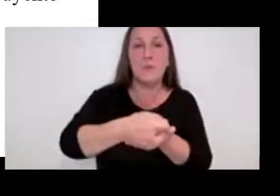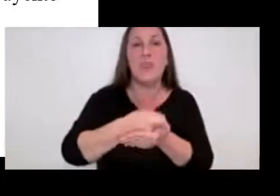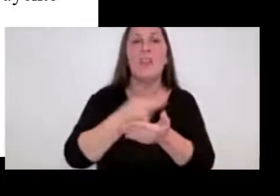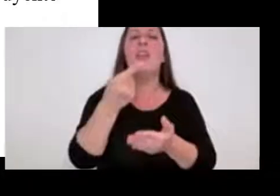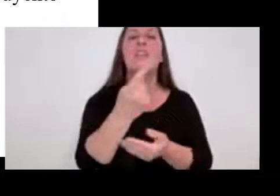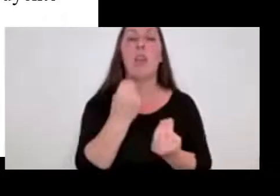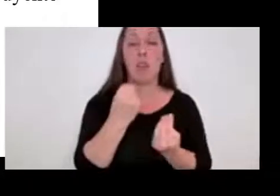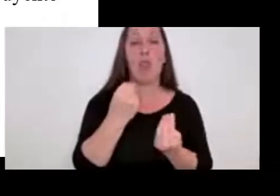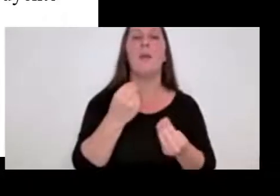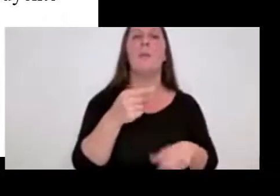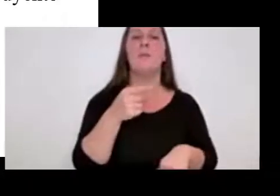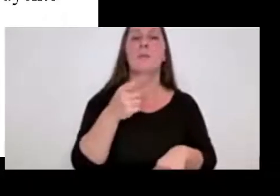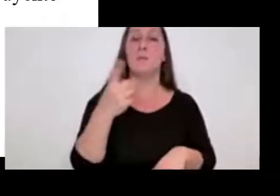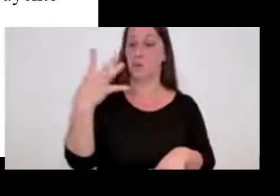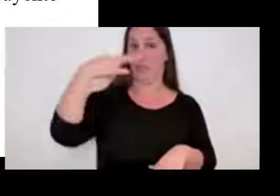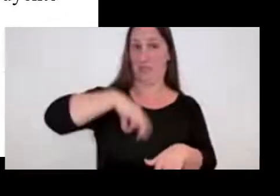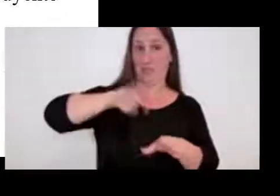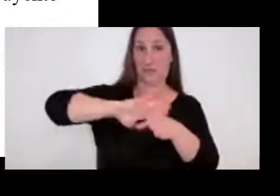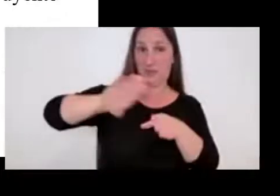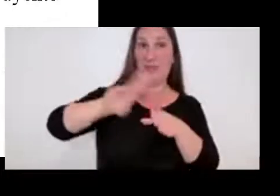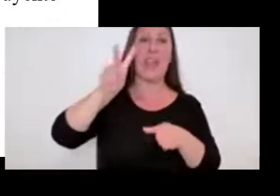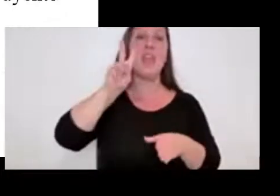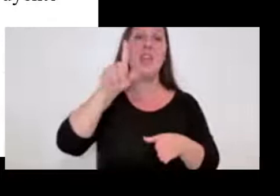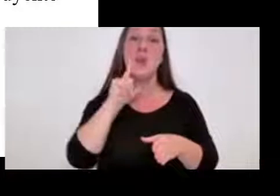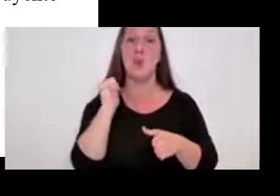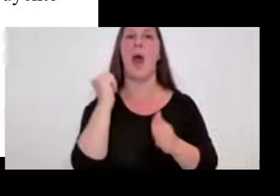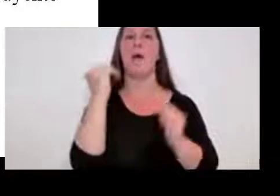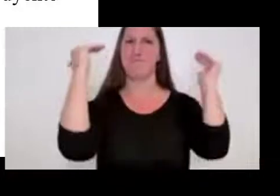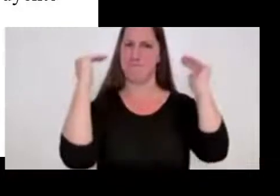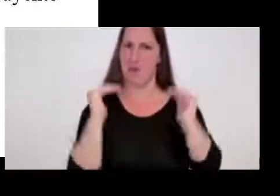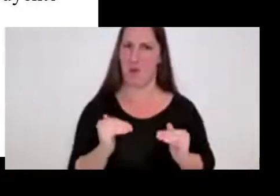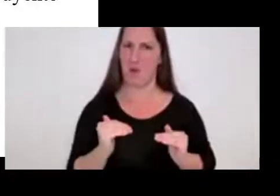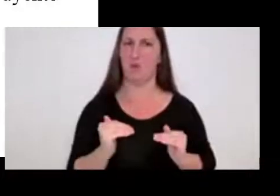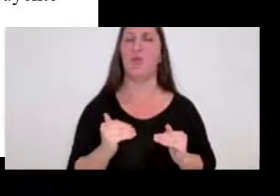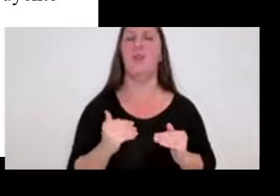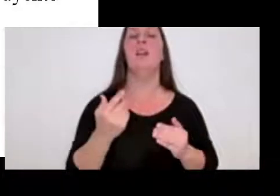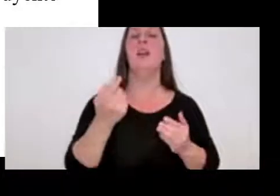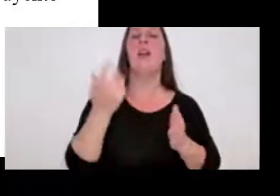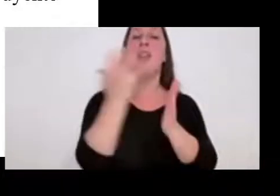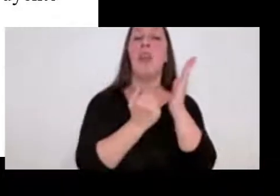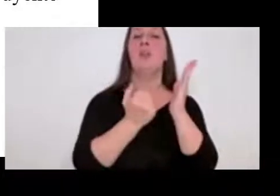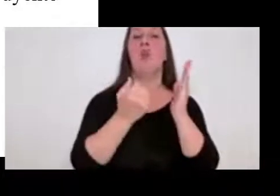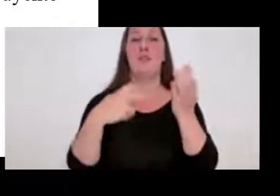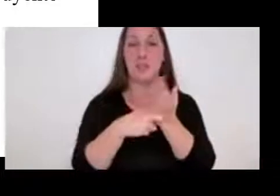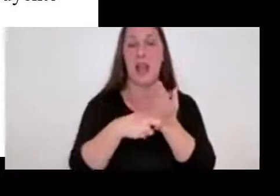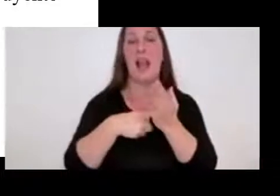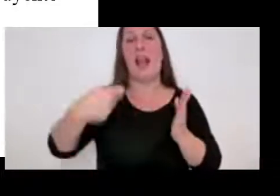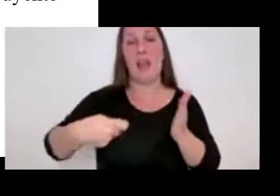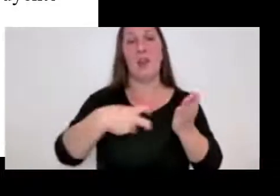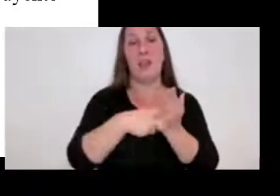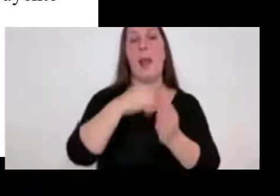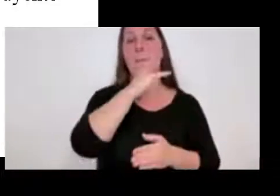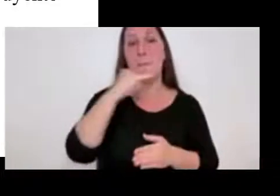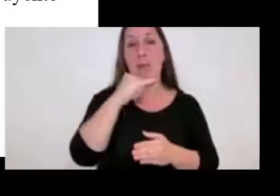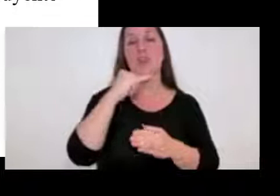reducción en el saldo deudor de IVA, es decir, tomando débito fiscal menos crédito fiscal, menos saldos